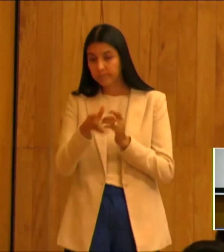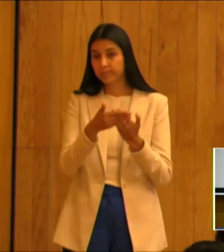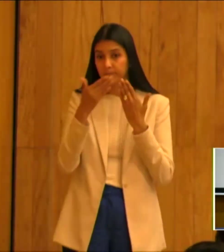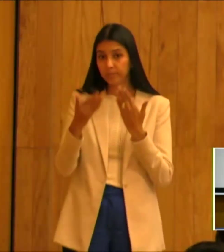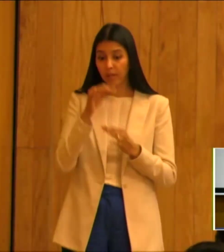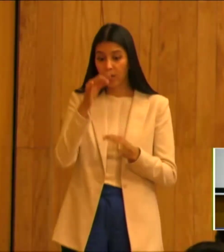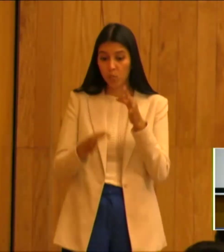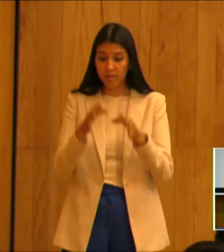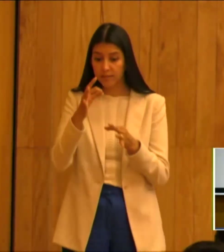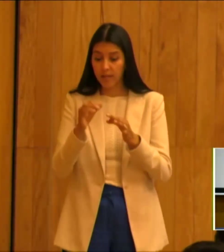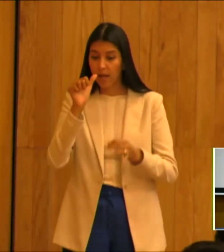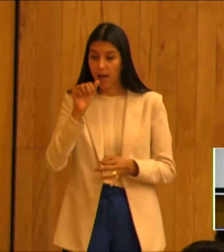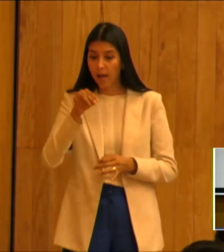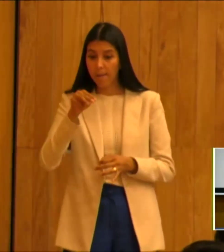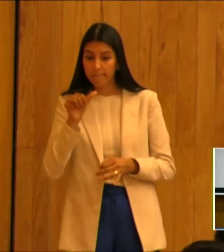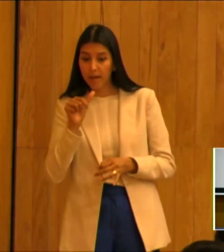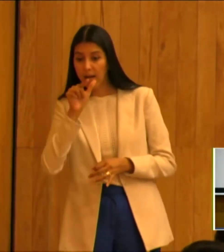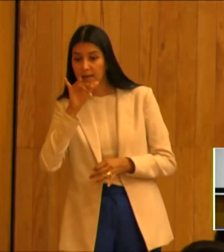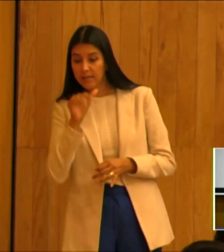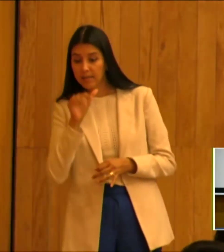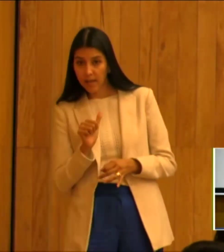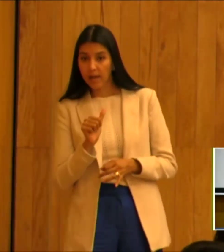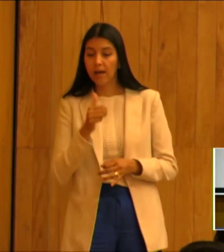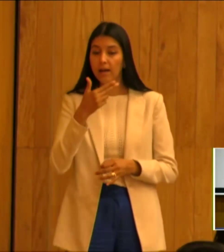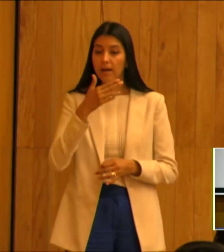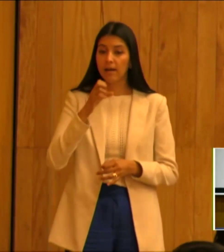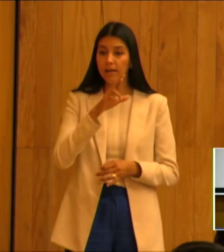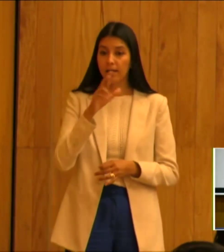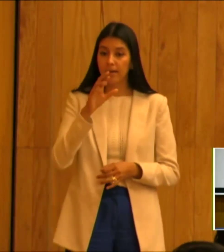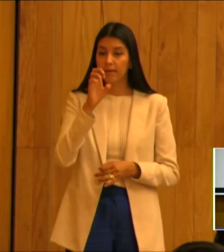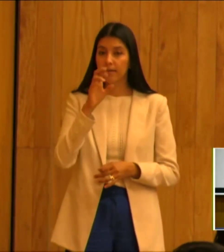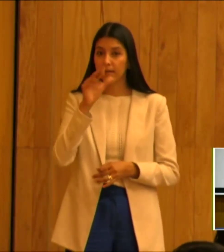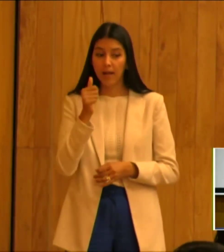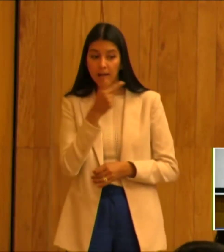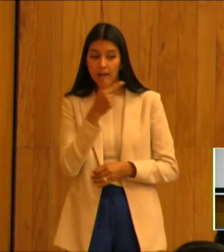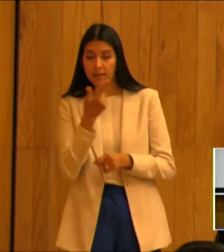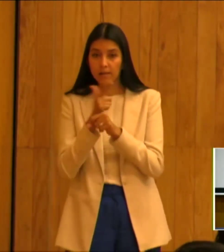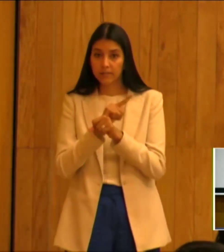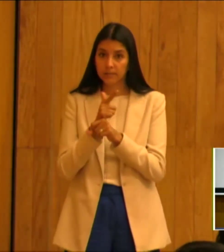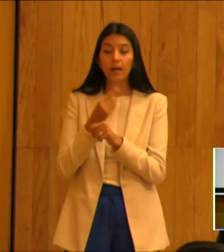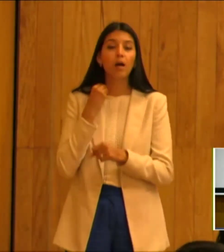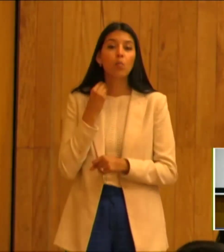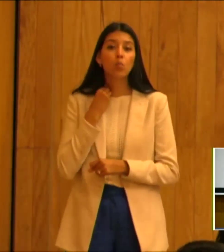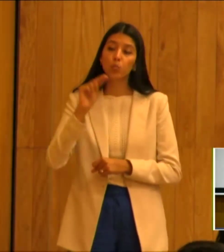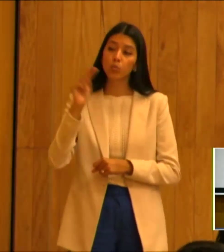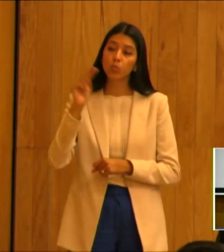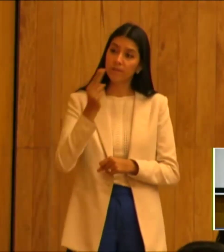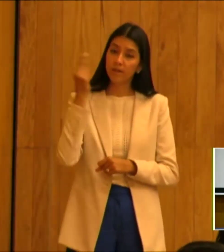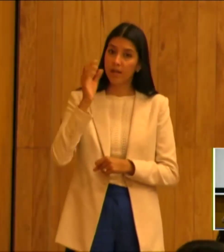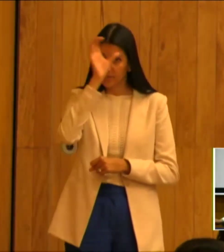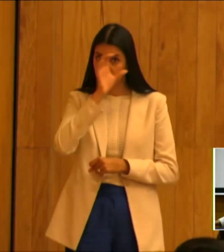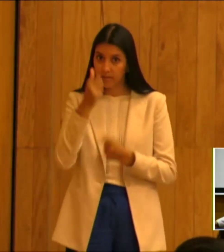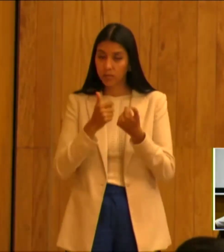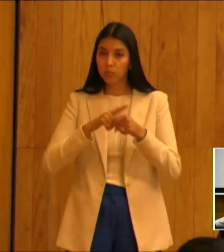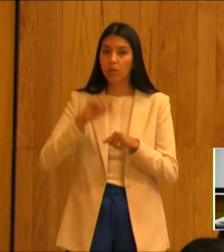Herrera Arroyo. La jueza Amalia Herrera Arroyo es licenciada en Derecho por la Facultad de Derecho y Ciencias Sociales de la